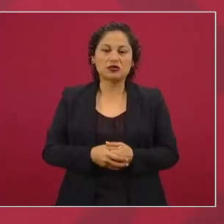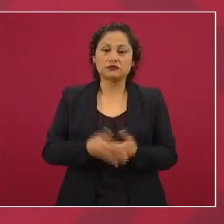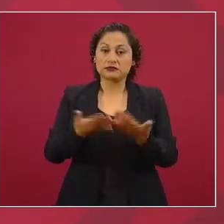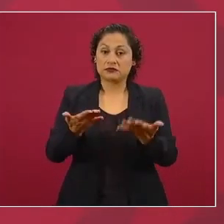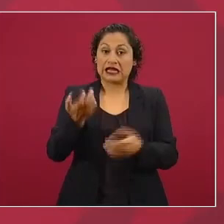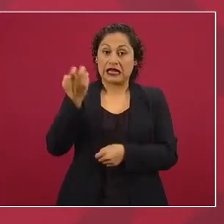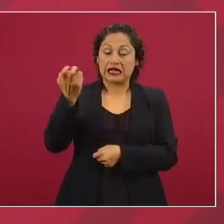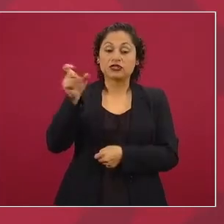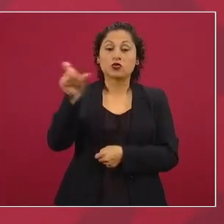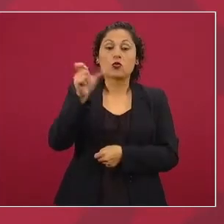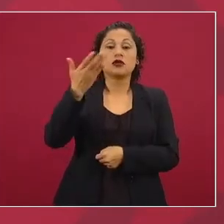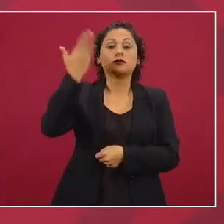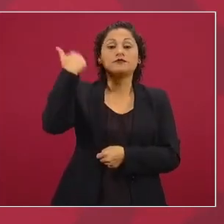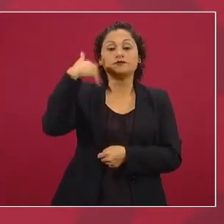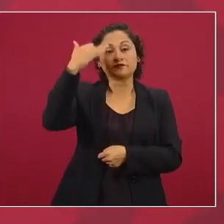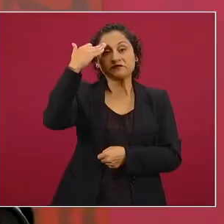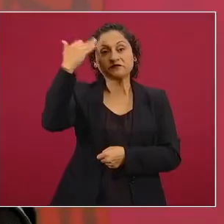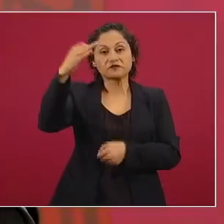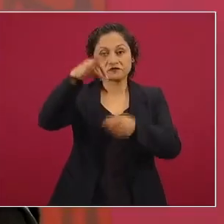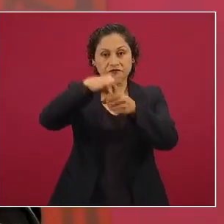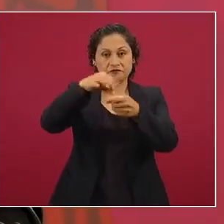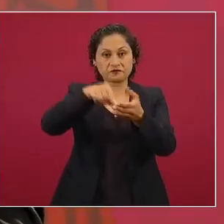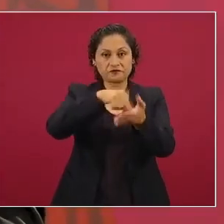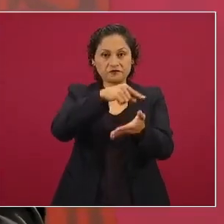del 2012.